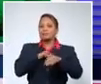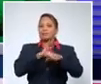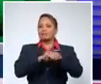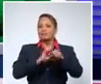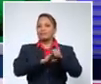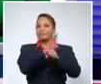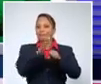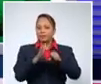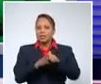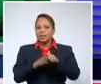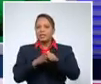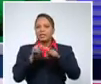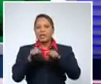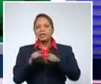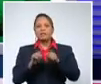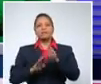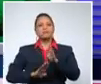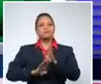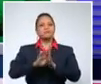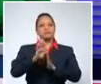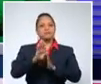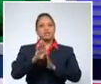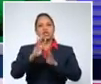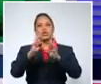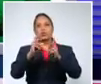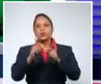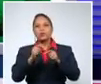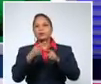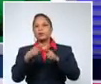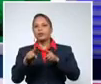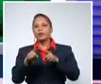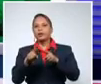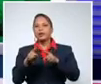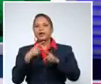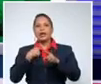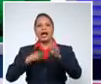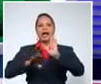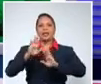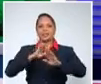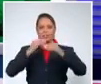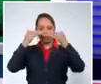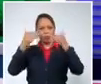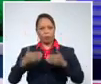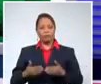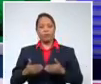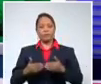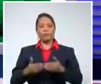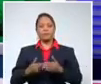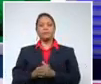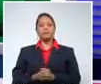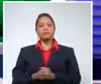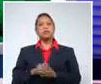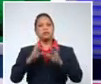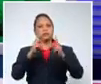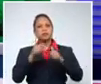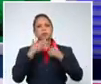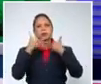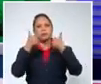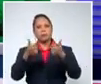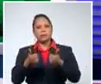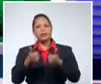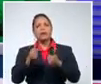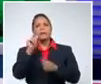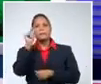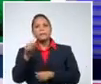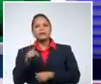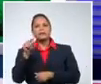han desarrollado un número de anticuerpos y que realmente ha dado resultados en pacientes que